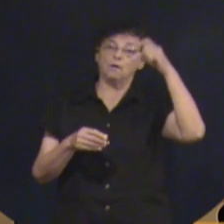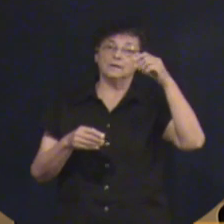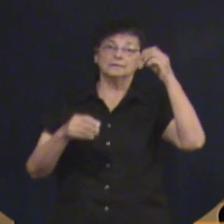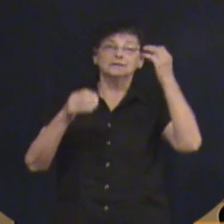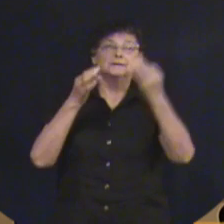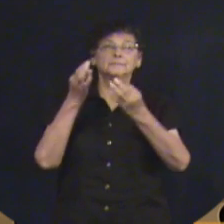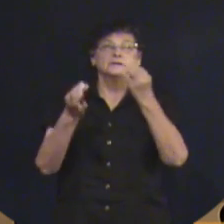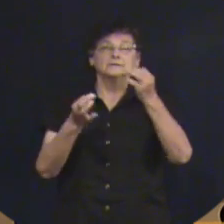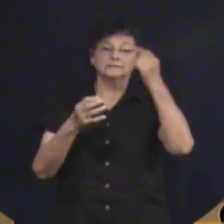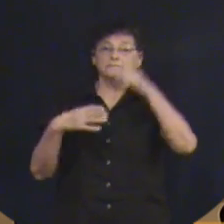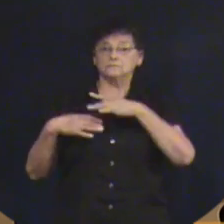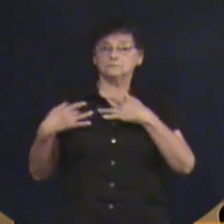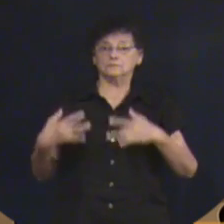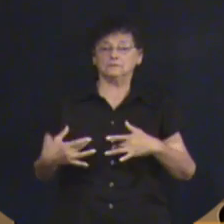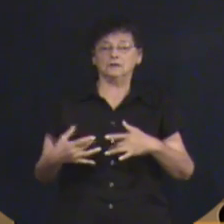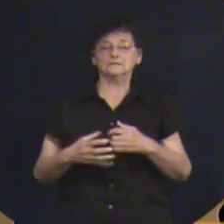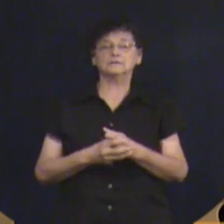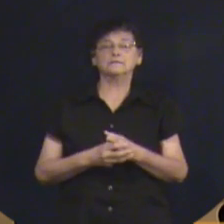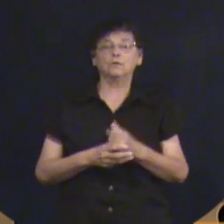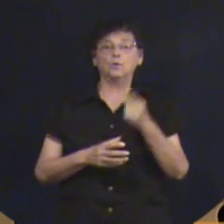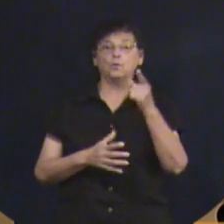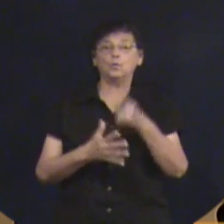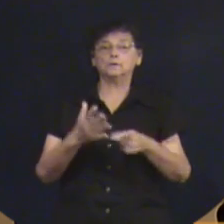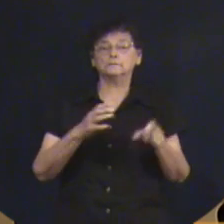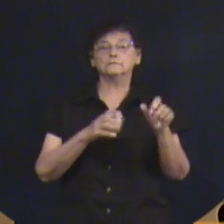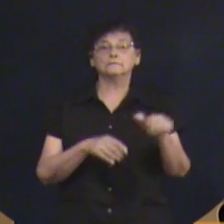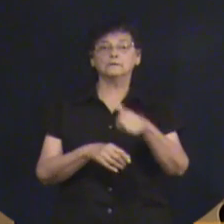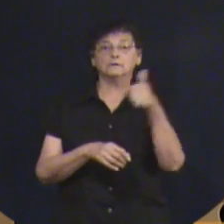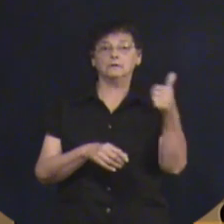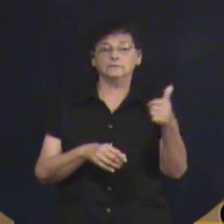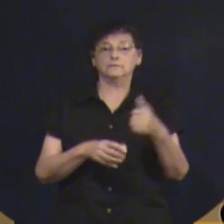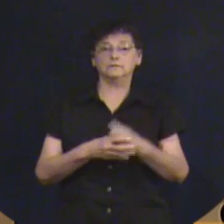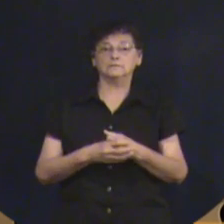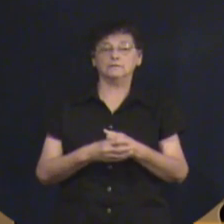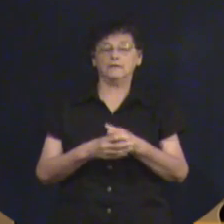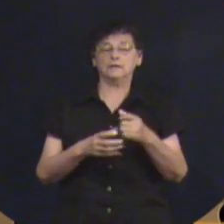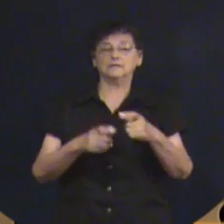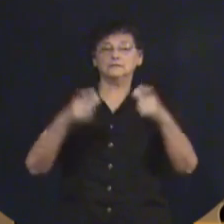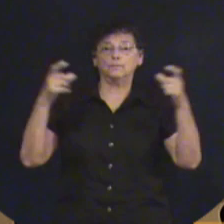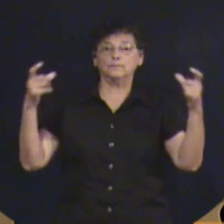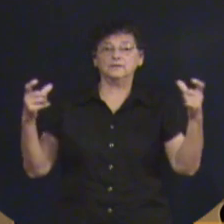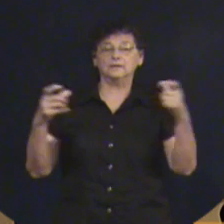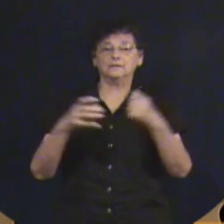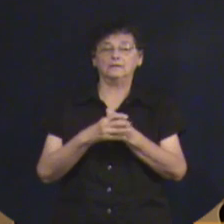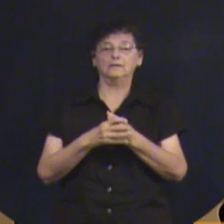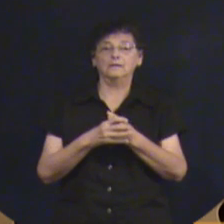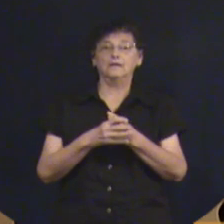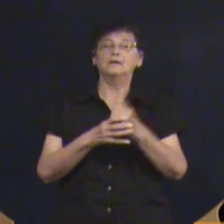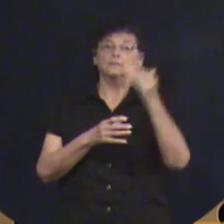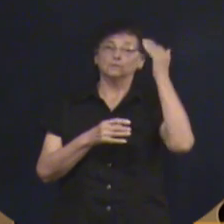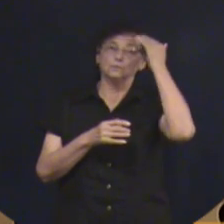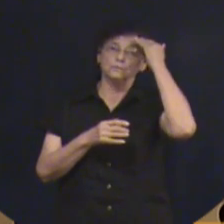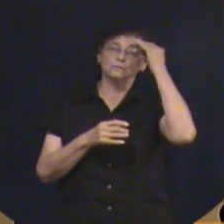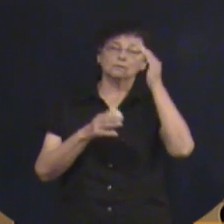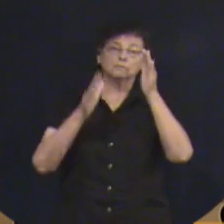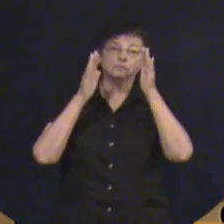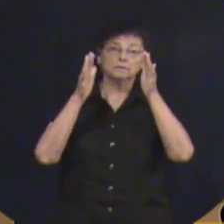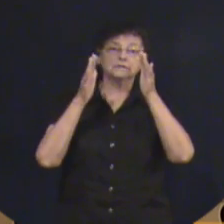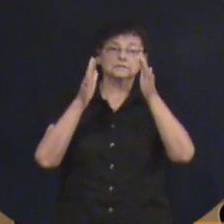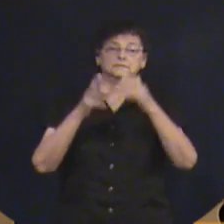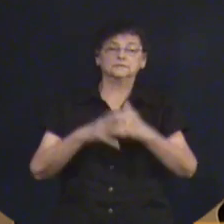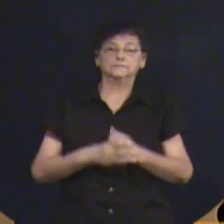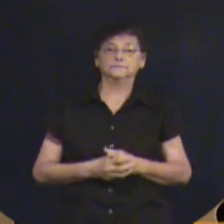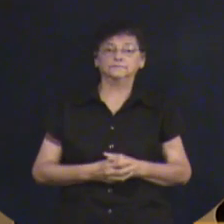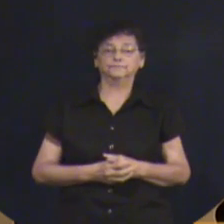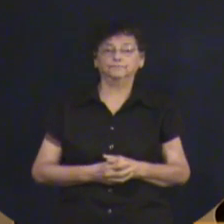su corazón la sentencia de los otros, y su gran anhelo es saber escuchar.